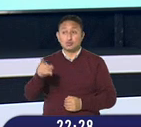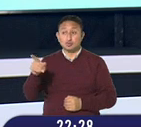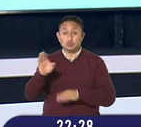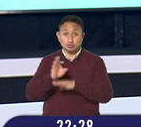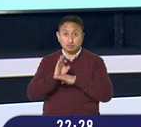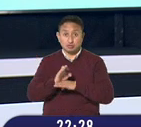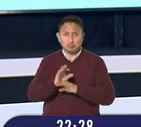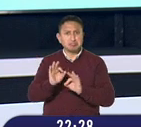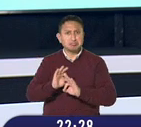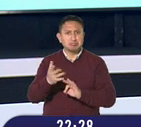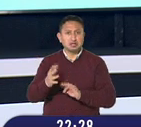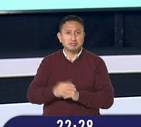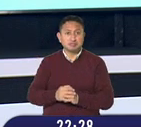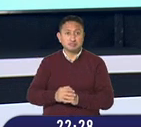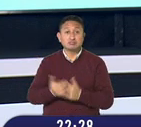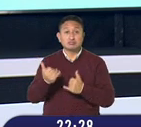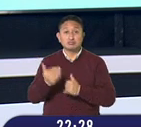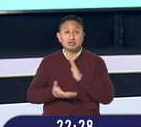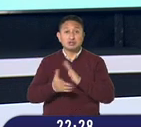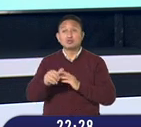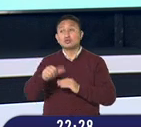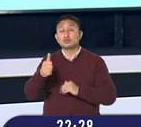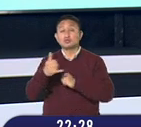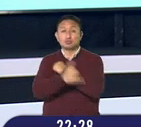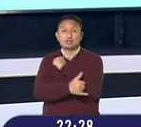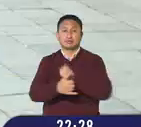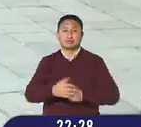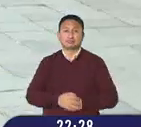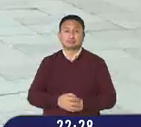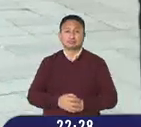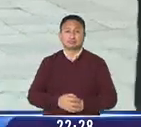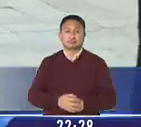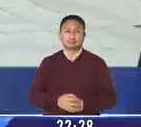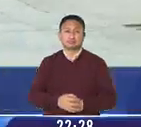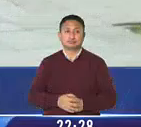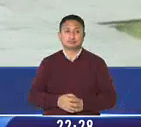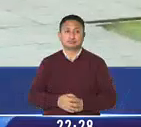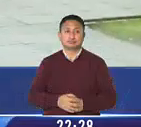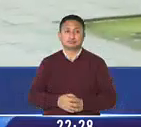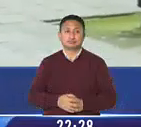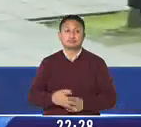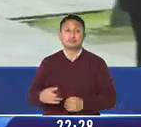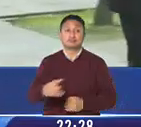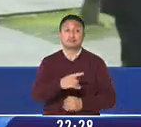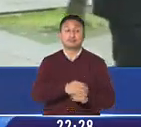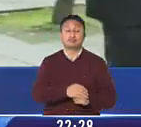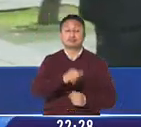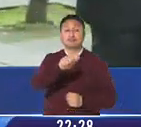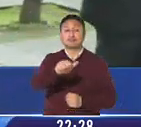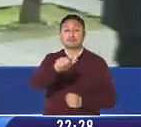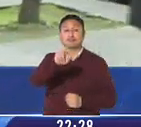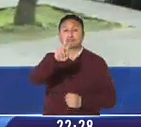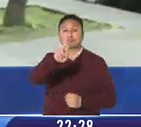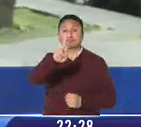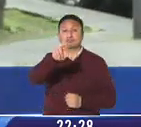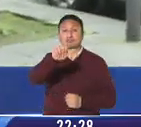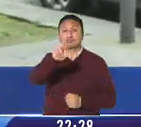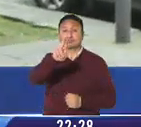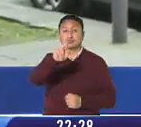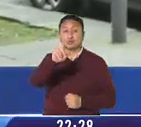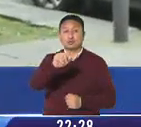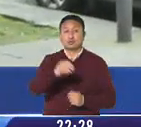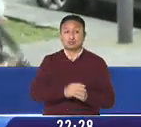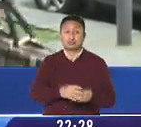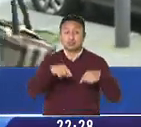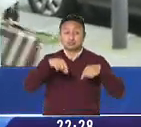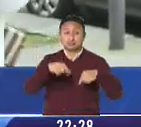su versión porque está fuera del país. El general en servicio pasivo Víctor Arauz sabe que le puede generar más de un